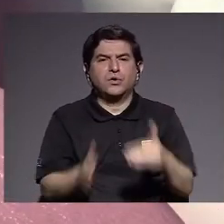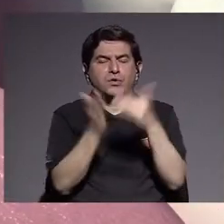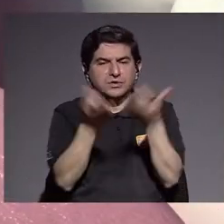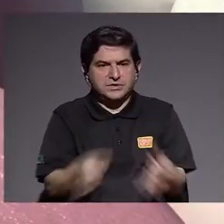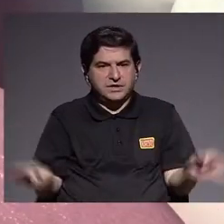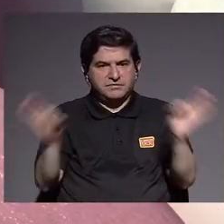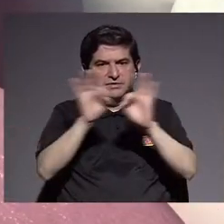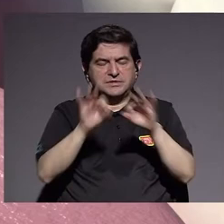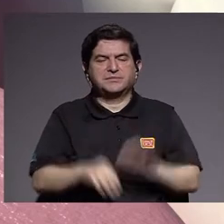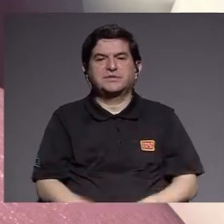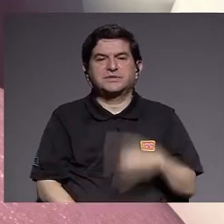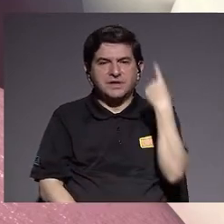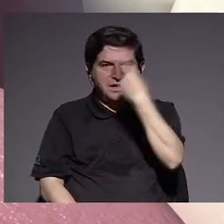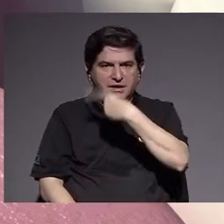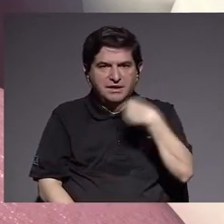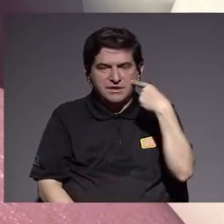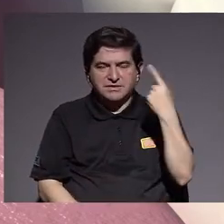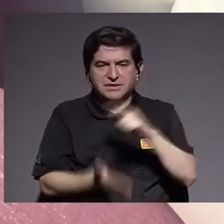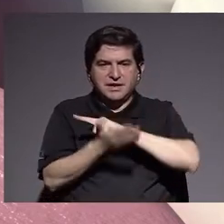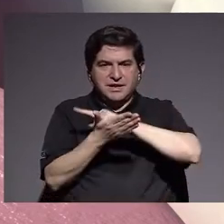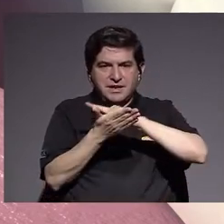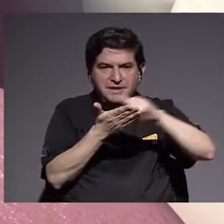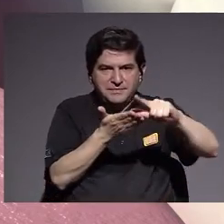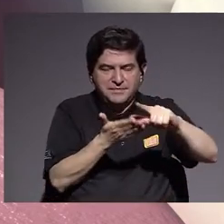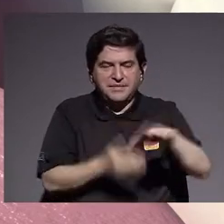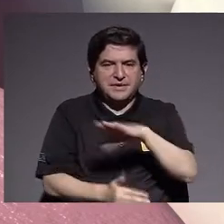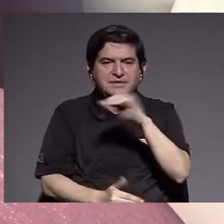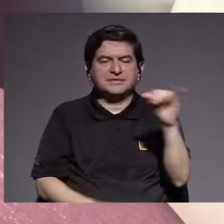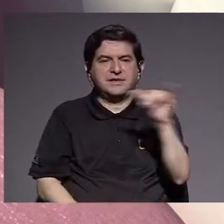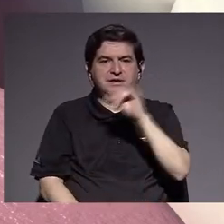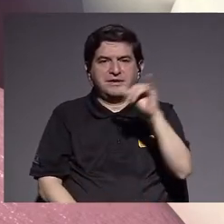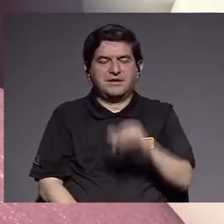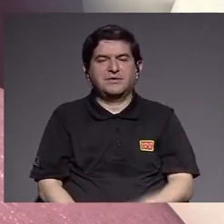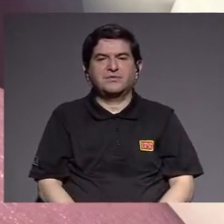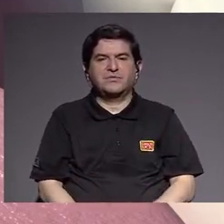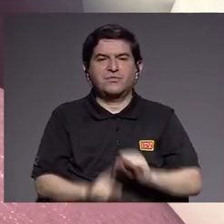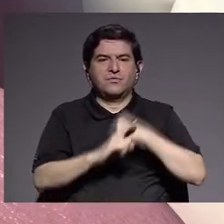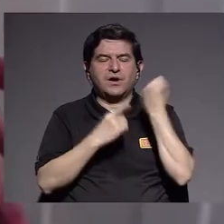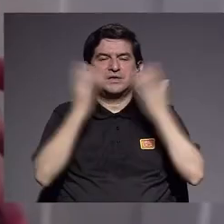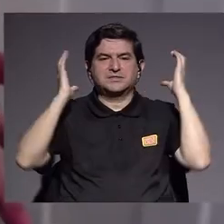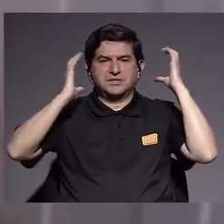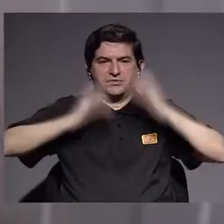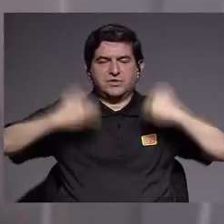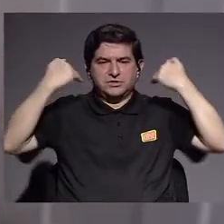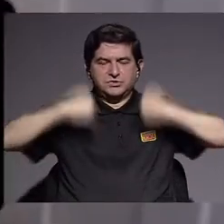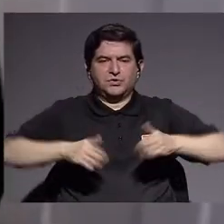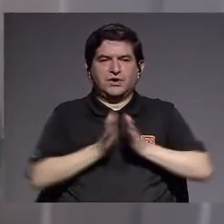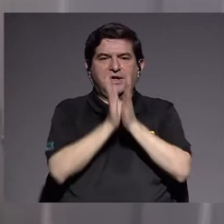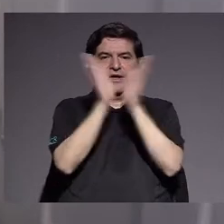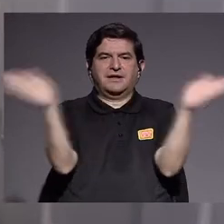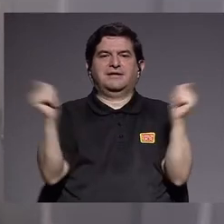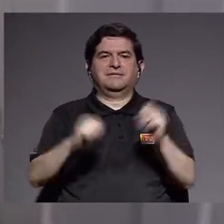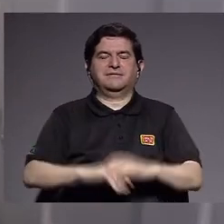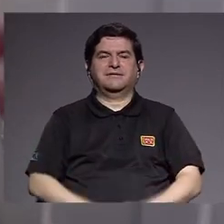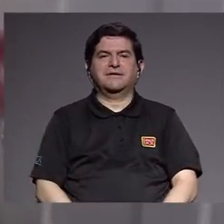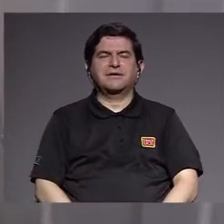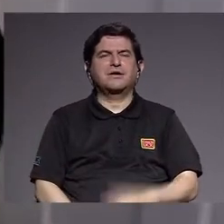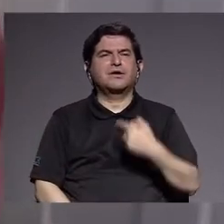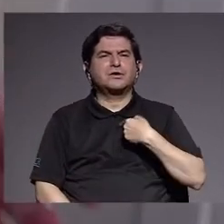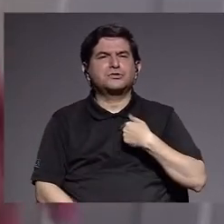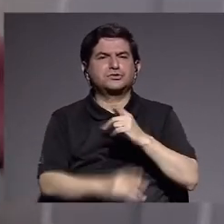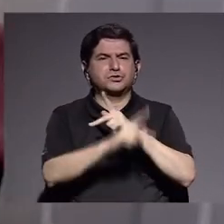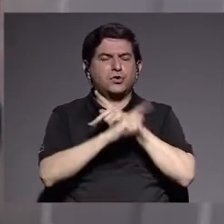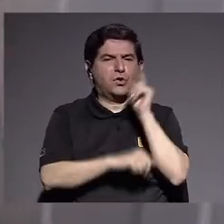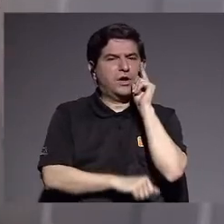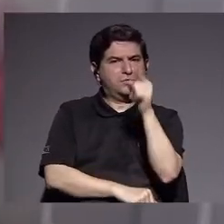también nuestro estado del cuerpo humano en el arte si yo te protejamos y me protejo de vos aunque